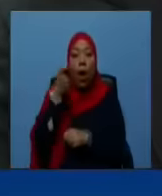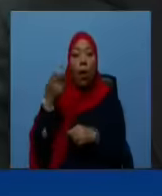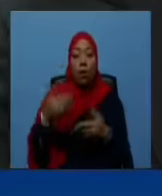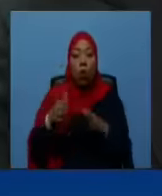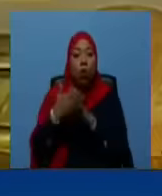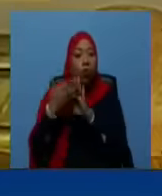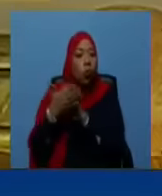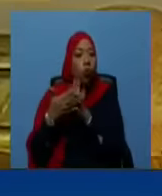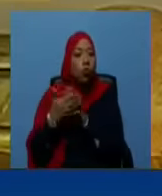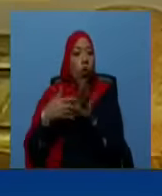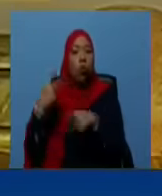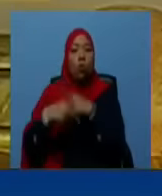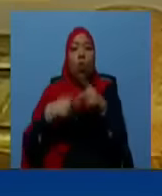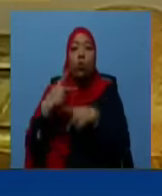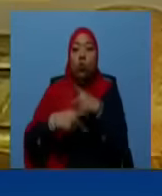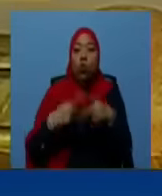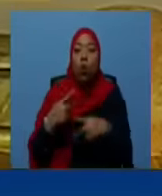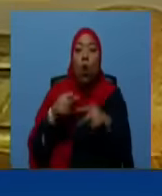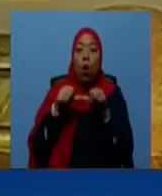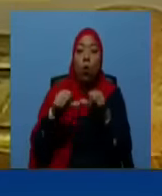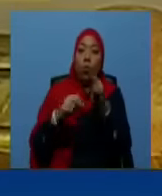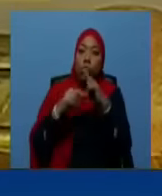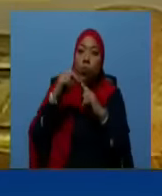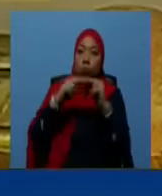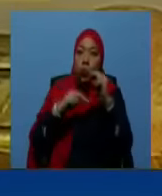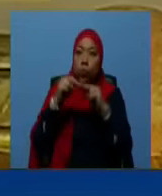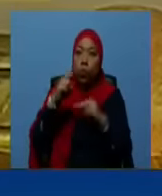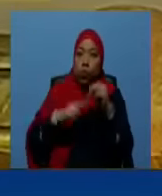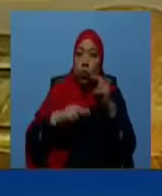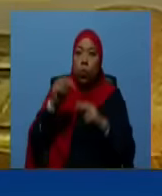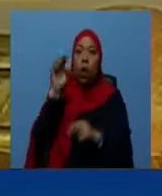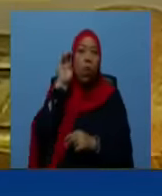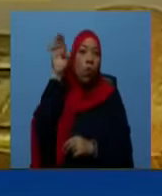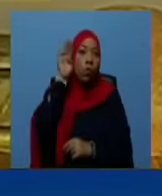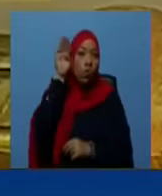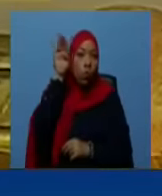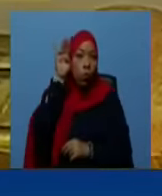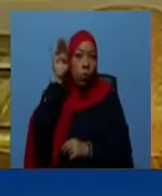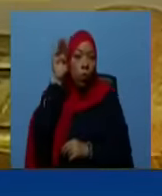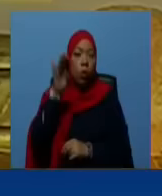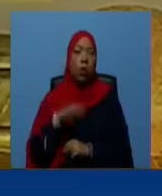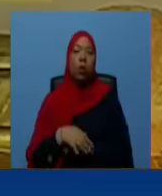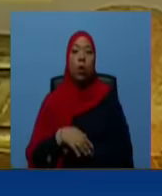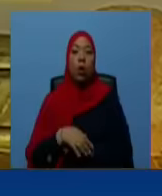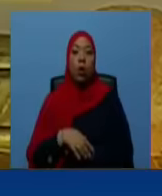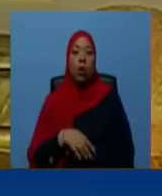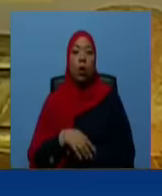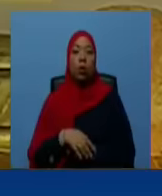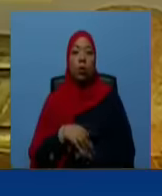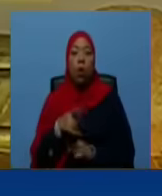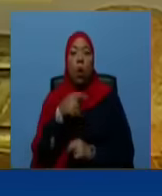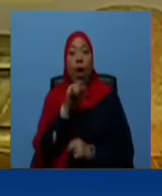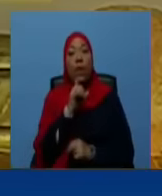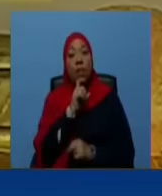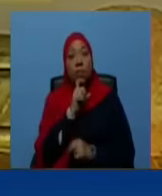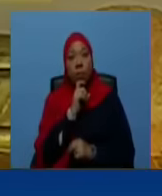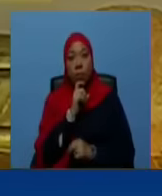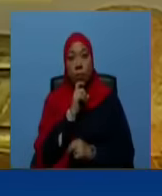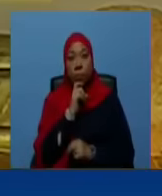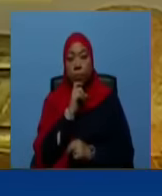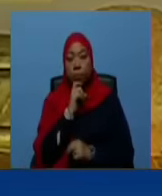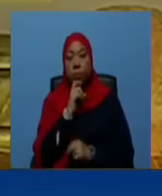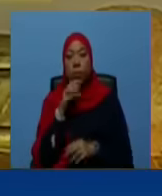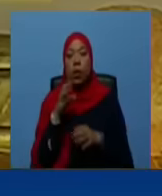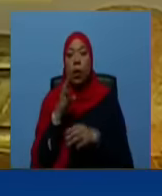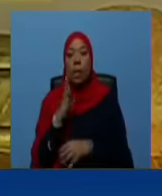esfuerzo, la producción y la construcción de futuro. Eso es un detalle ahí, que el Banco